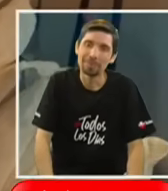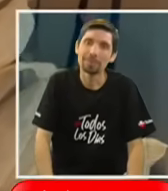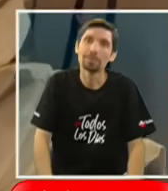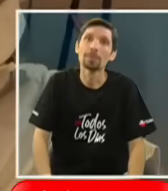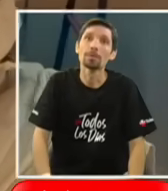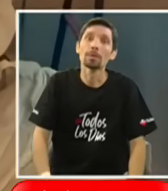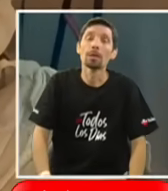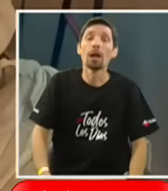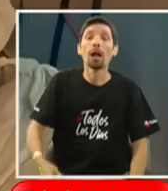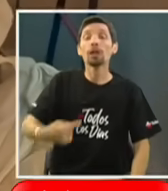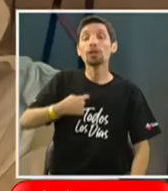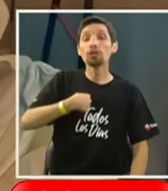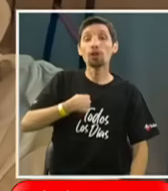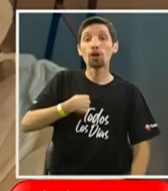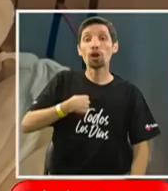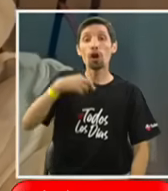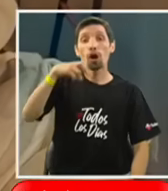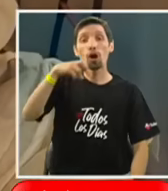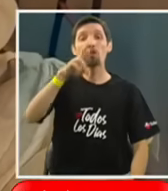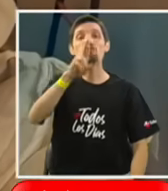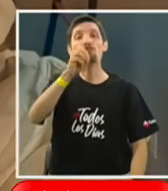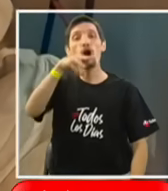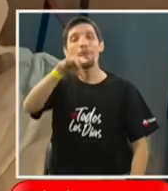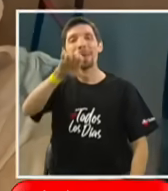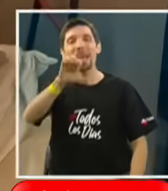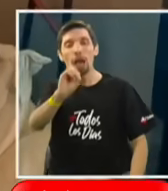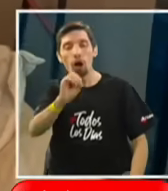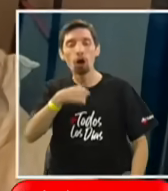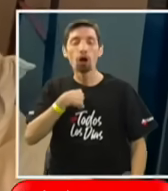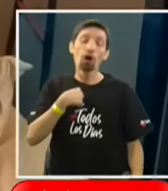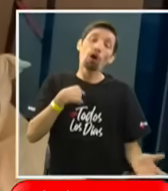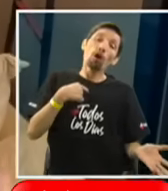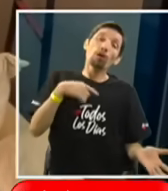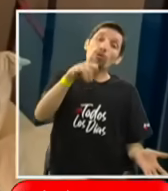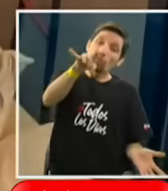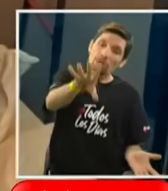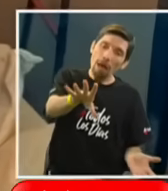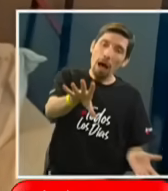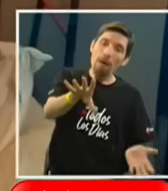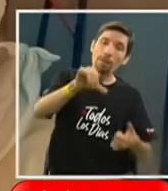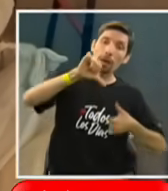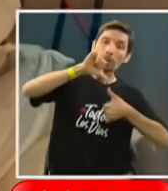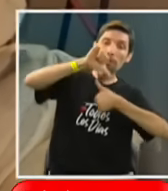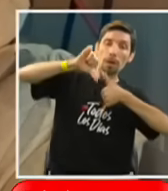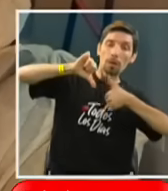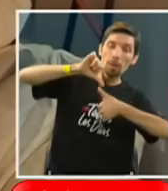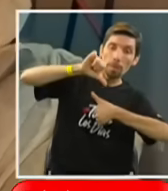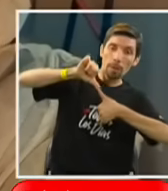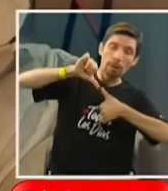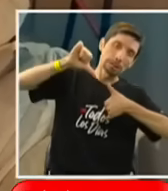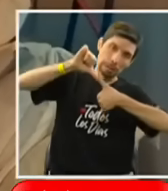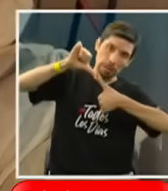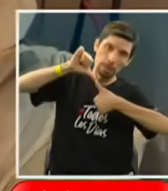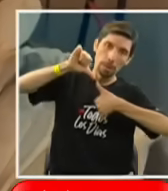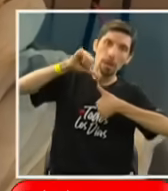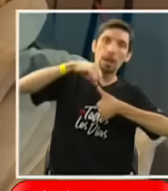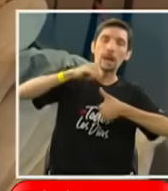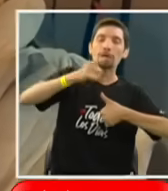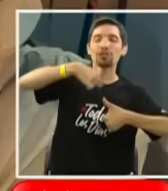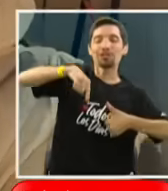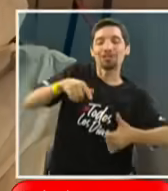Y yo, Romeo, tú sabes que en Centroamérica nos miramos,